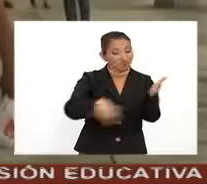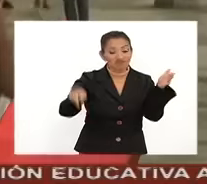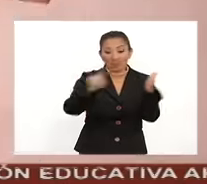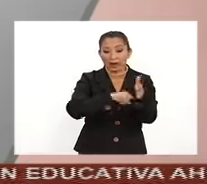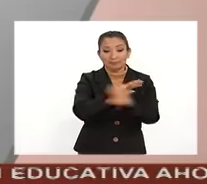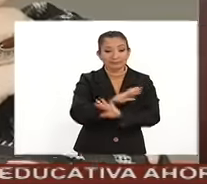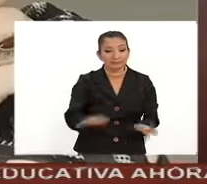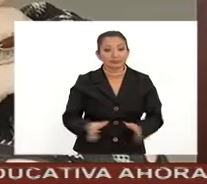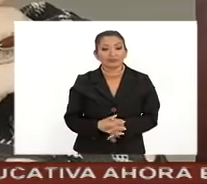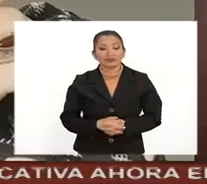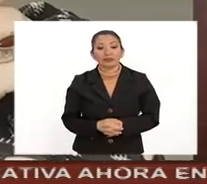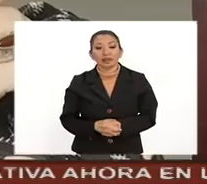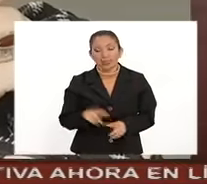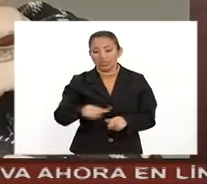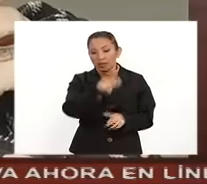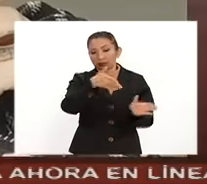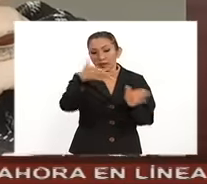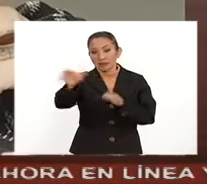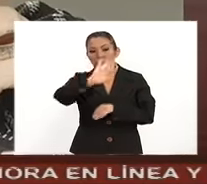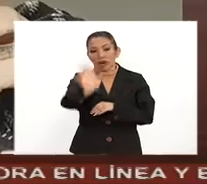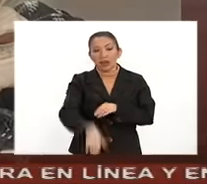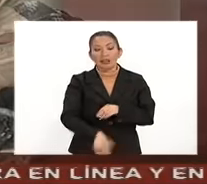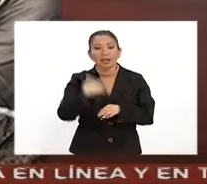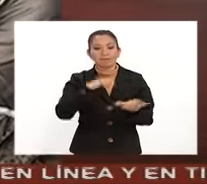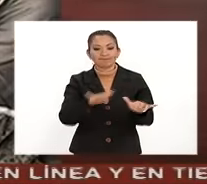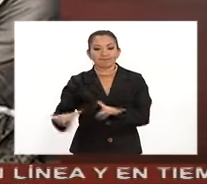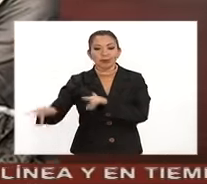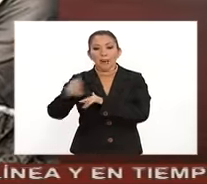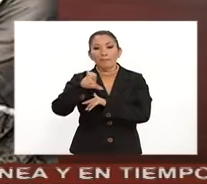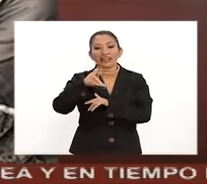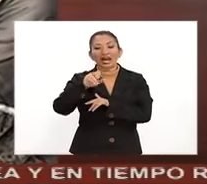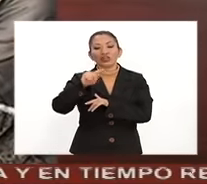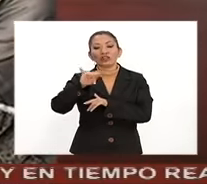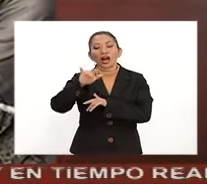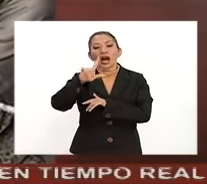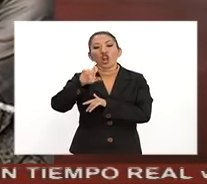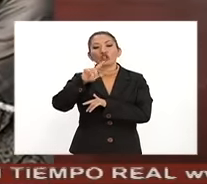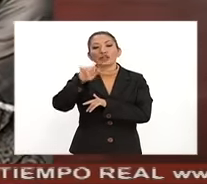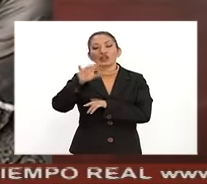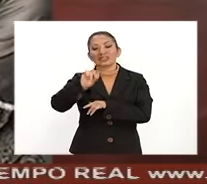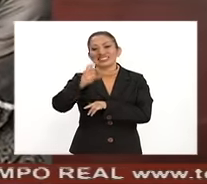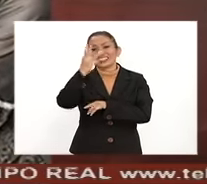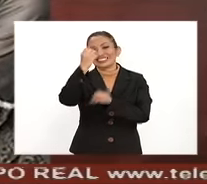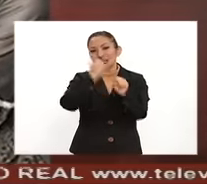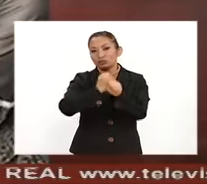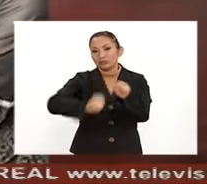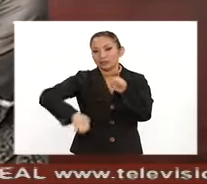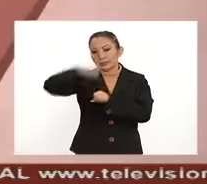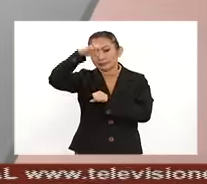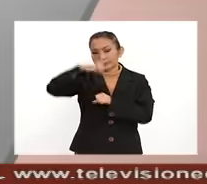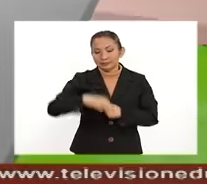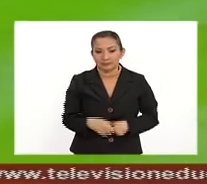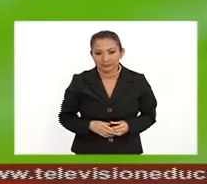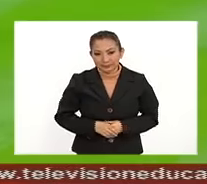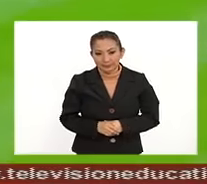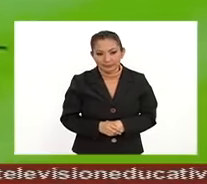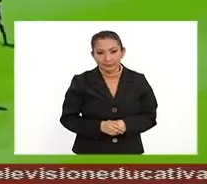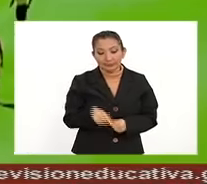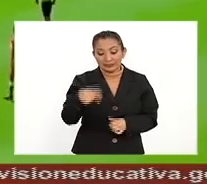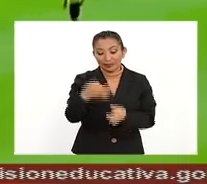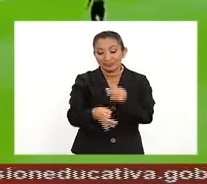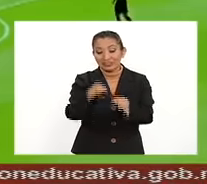cubanos. Más adelante fallece la pianista María Antonieta Lozano a los 83 años de edad.